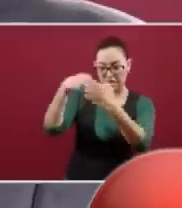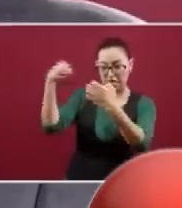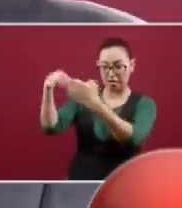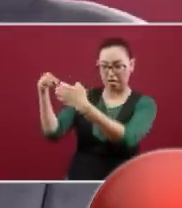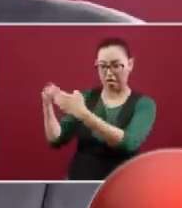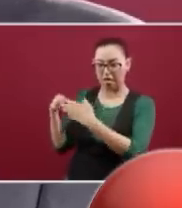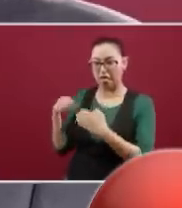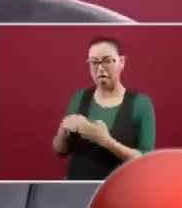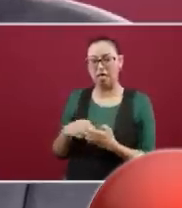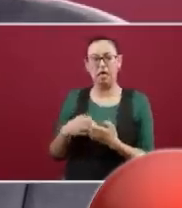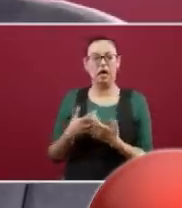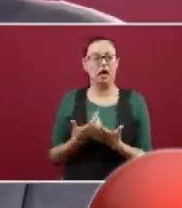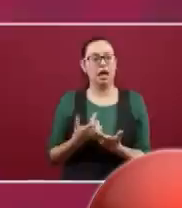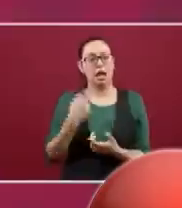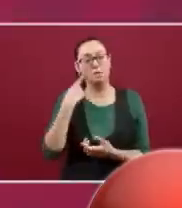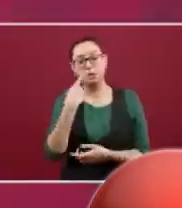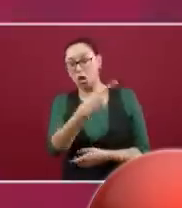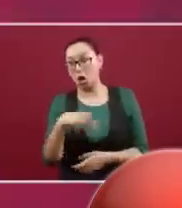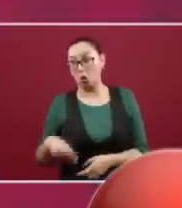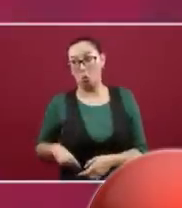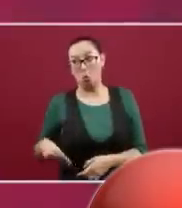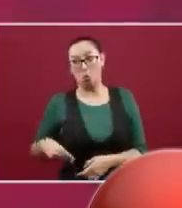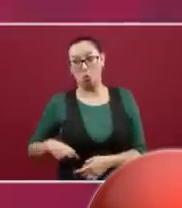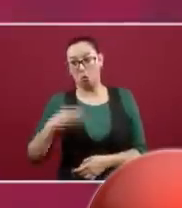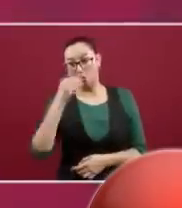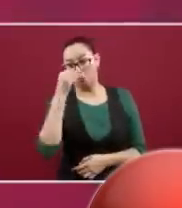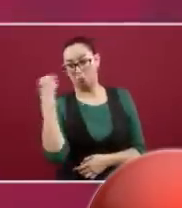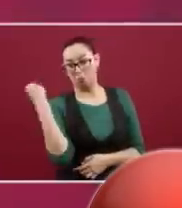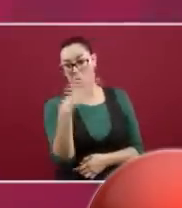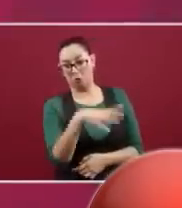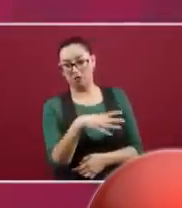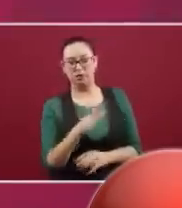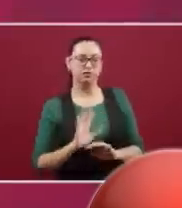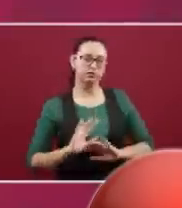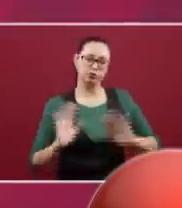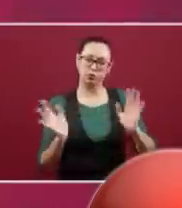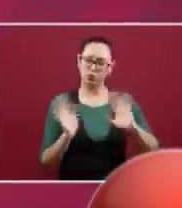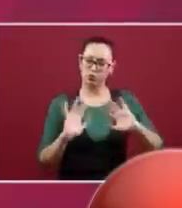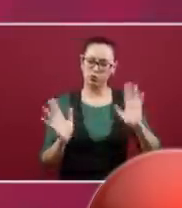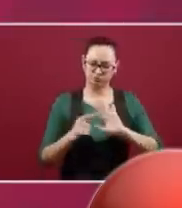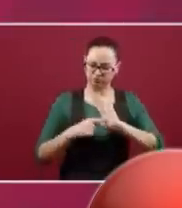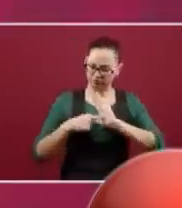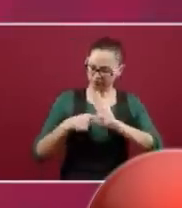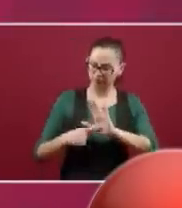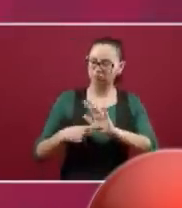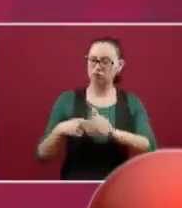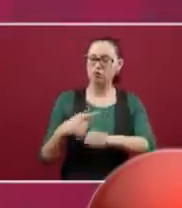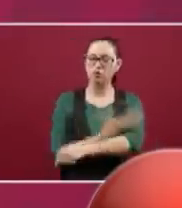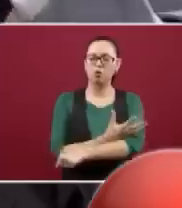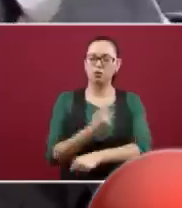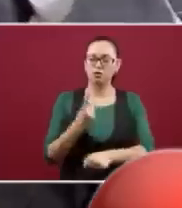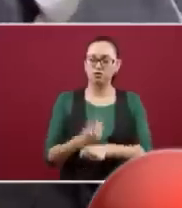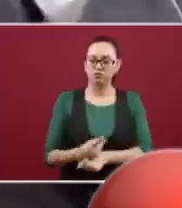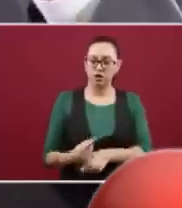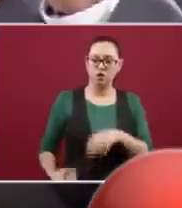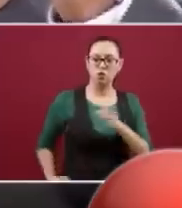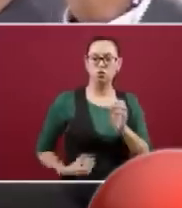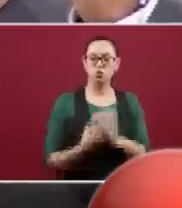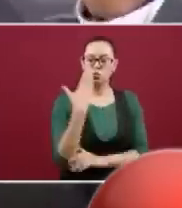gente con chivos expiatorios, todo esto que hacían, sino que en esta nueva